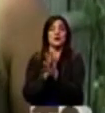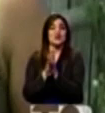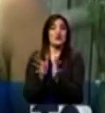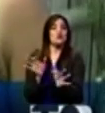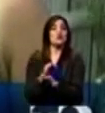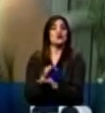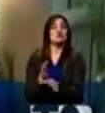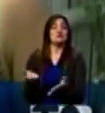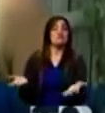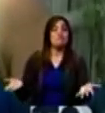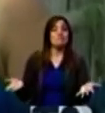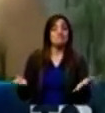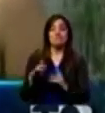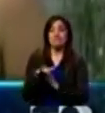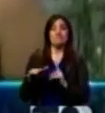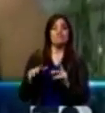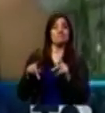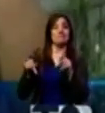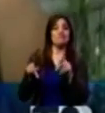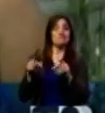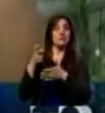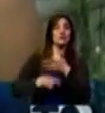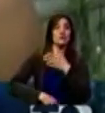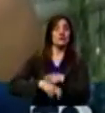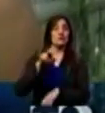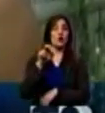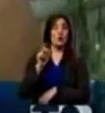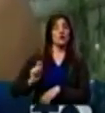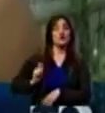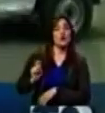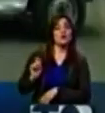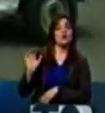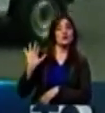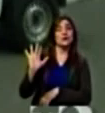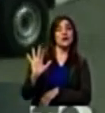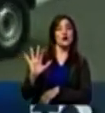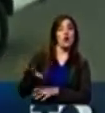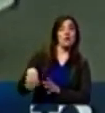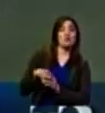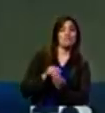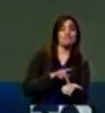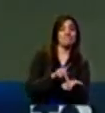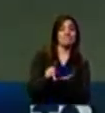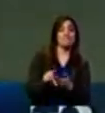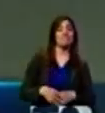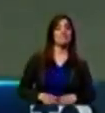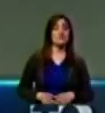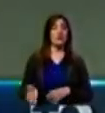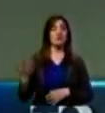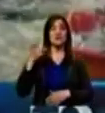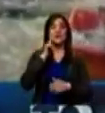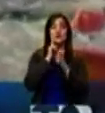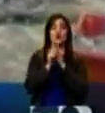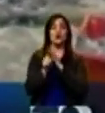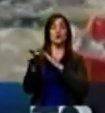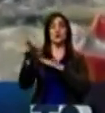de funcionamientos y registros ambientales lleva una multa de 5 remuneraciones básicas. El operativo se desarrolló en respuesta a una